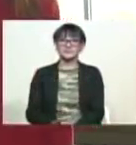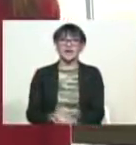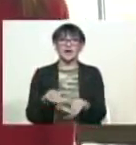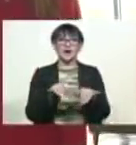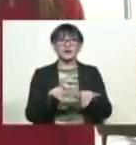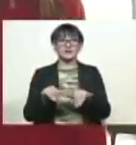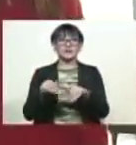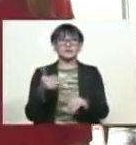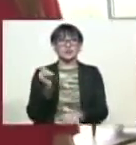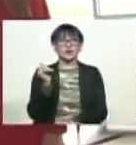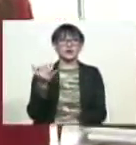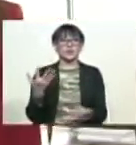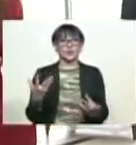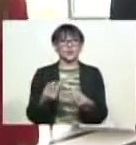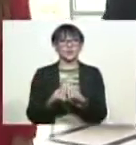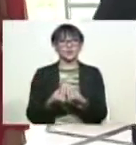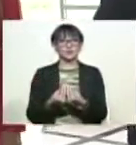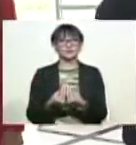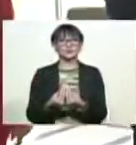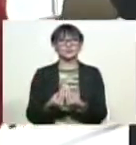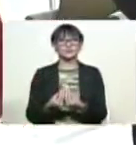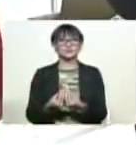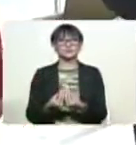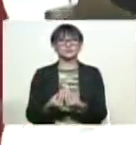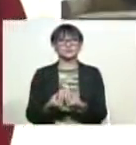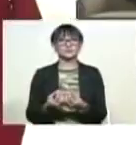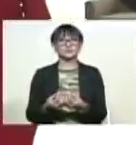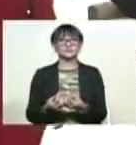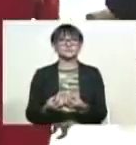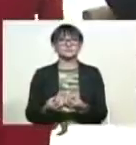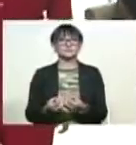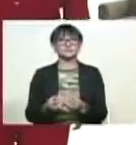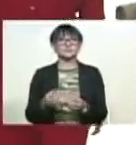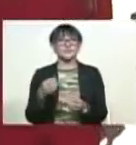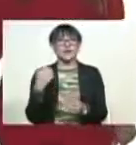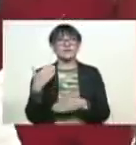arquitecto Gregory, que ha sido quien ha conducido